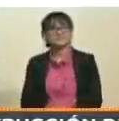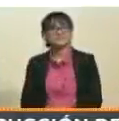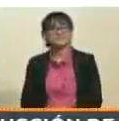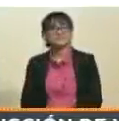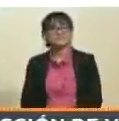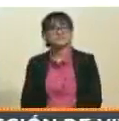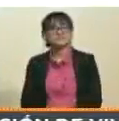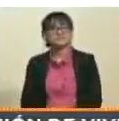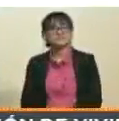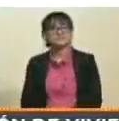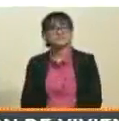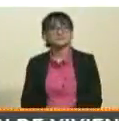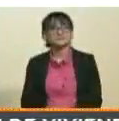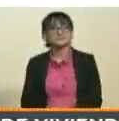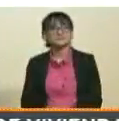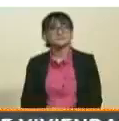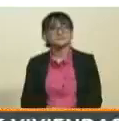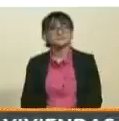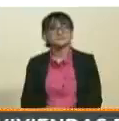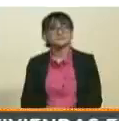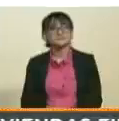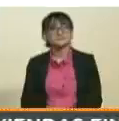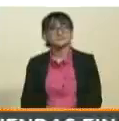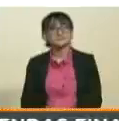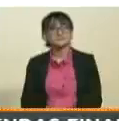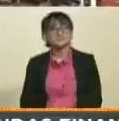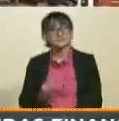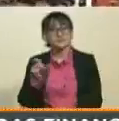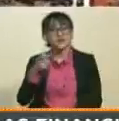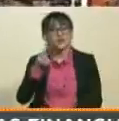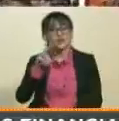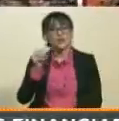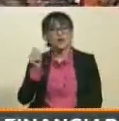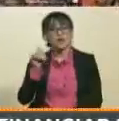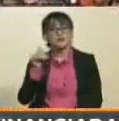El Esequibo de la Guayana.